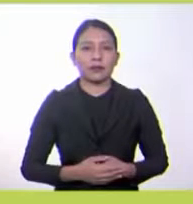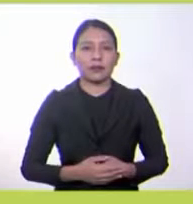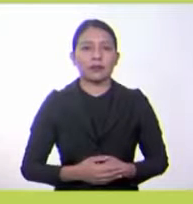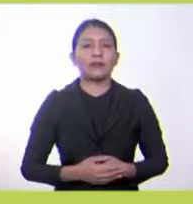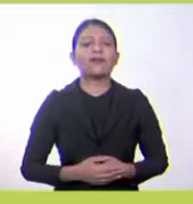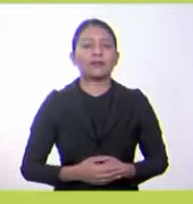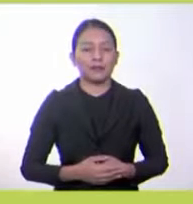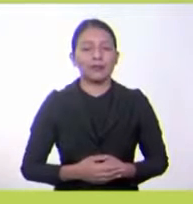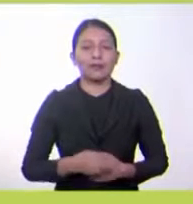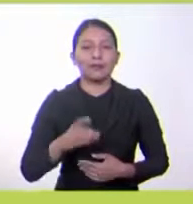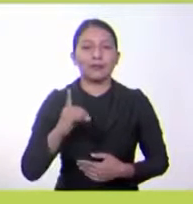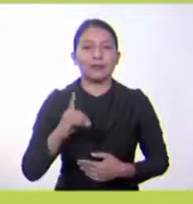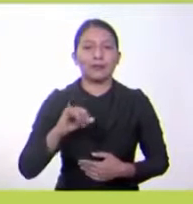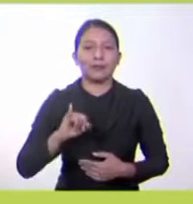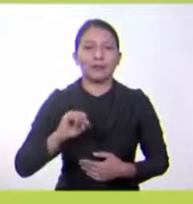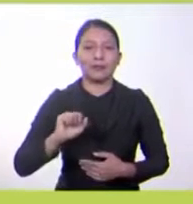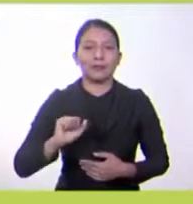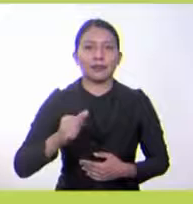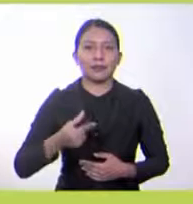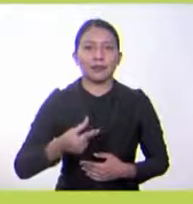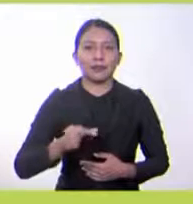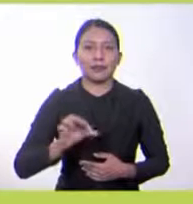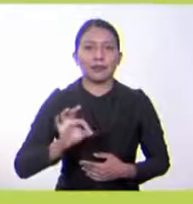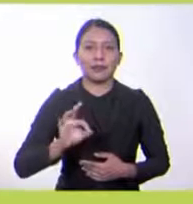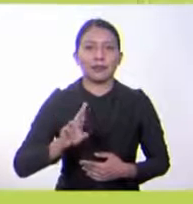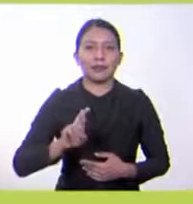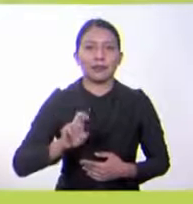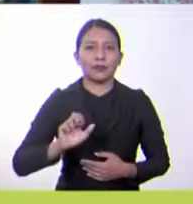Muy bien, es el diafragma.